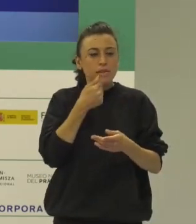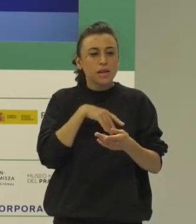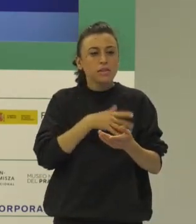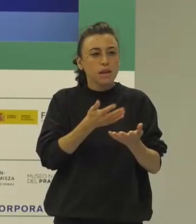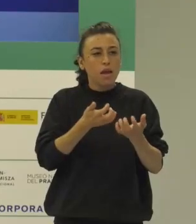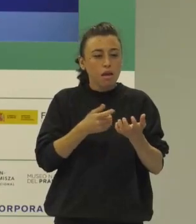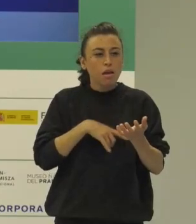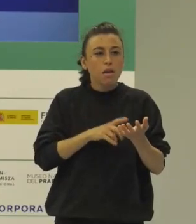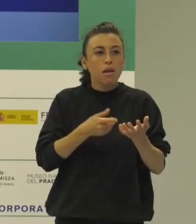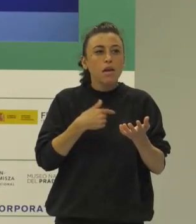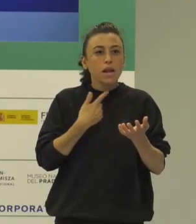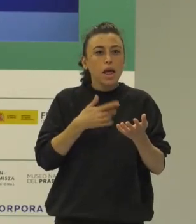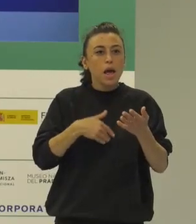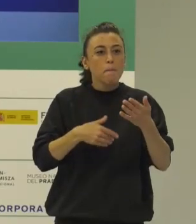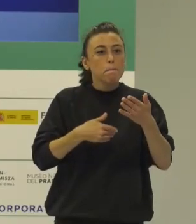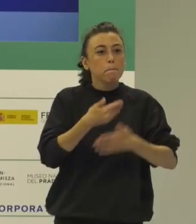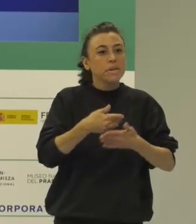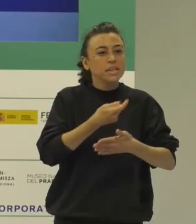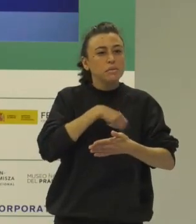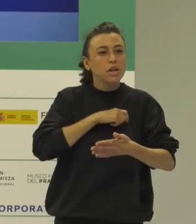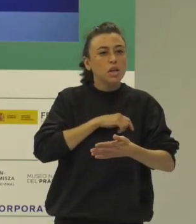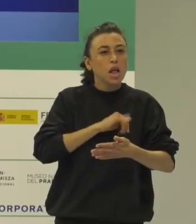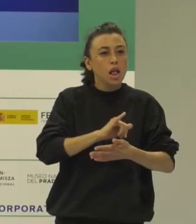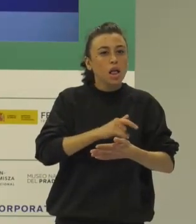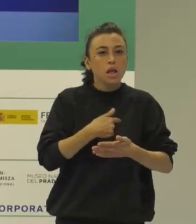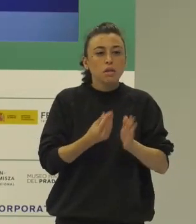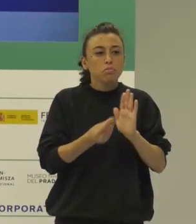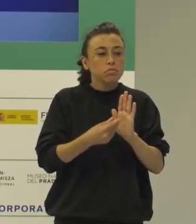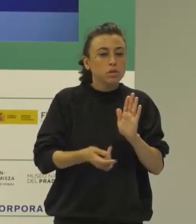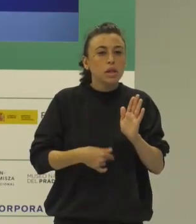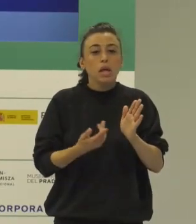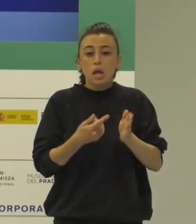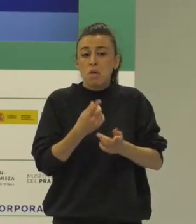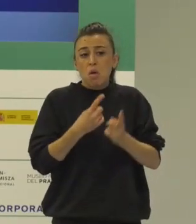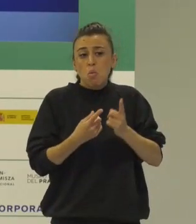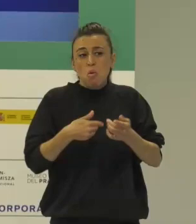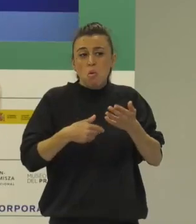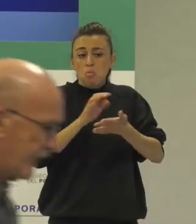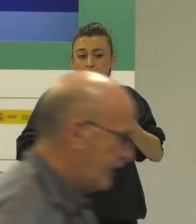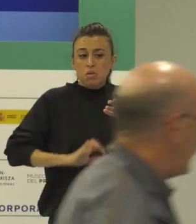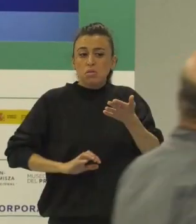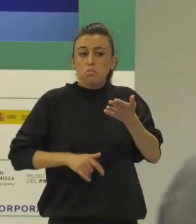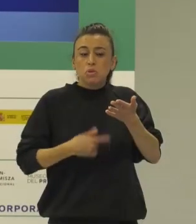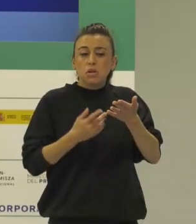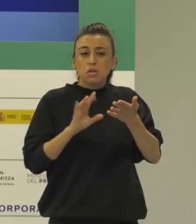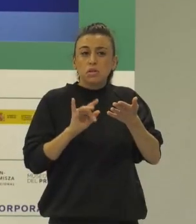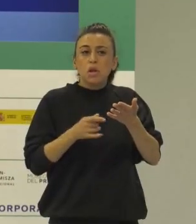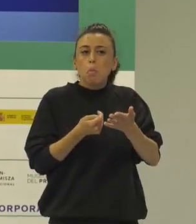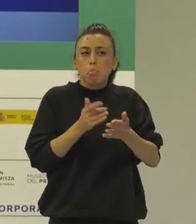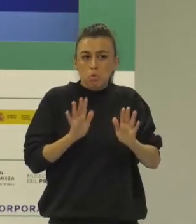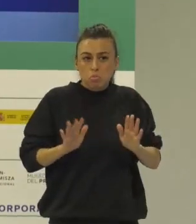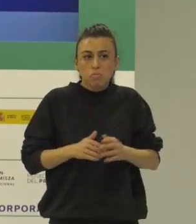Hay algunos reportajes que se hicieron en la prensa española, pero son pocos, pero sí existen. Vale.